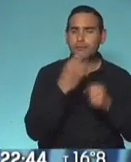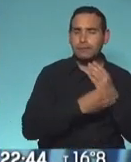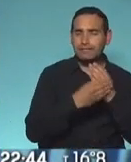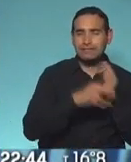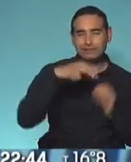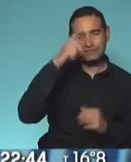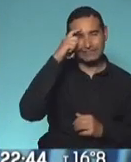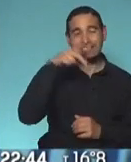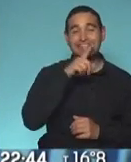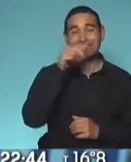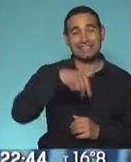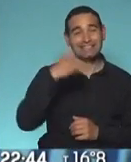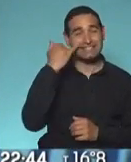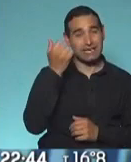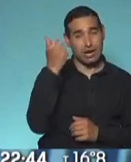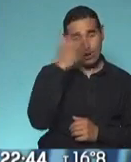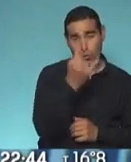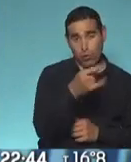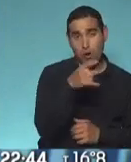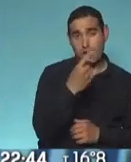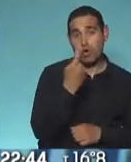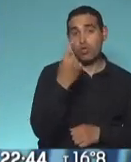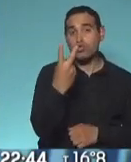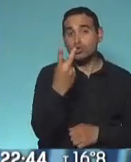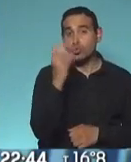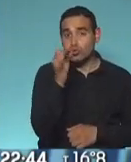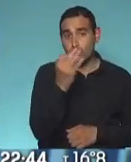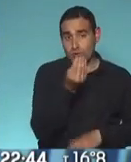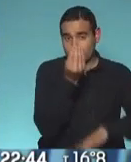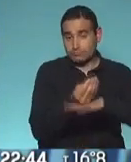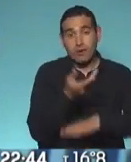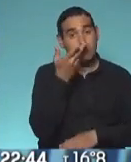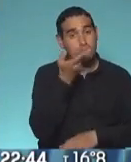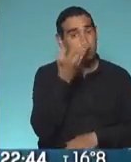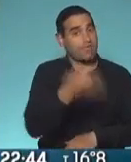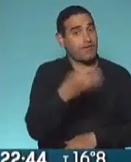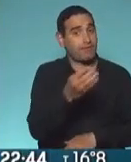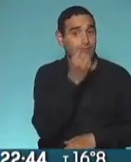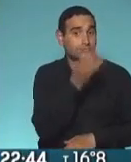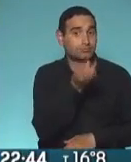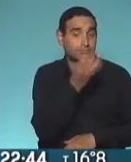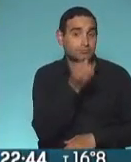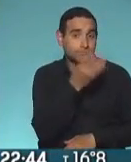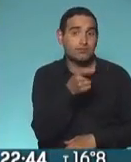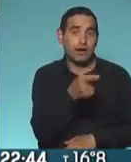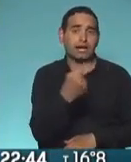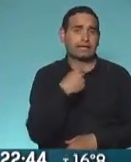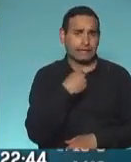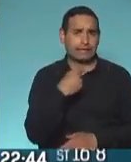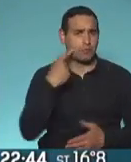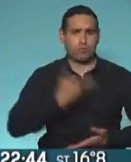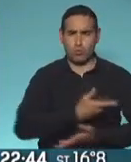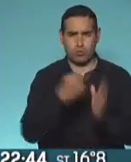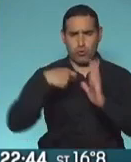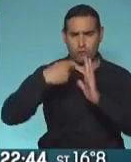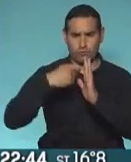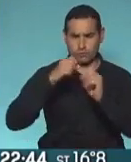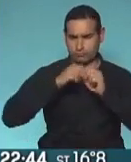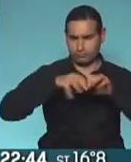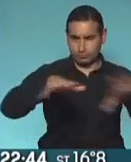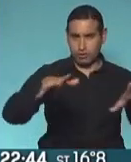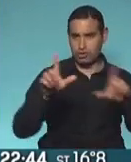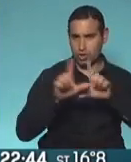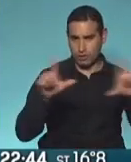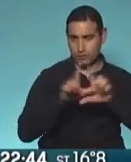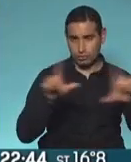declarar el 2 de octubre, es la declaración que hoy mismo Netanyahu pidió que sea pública, que se transmita por televisión la